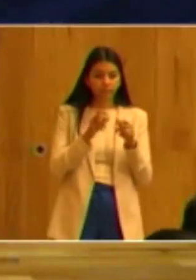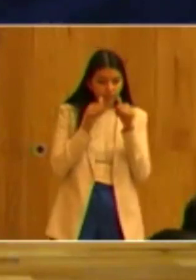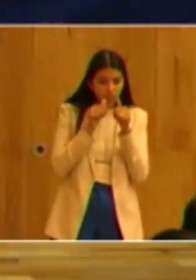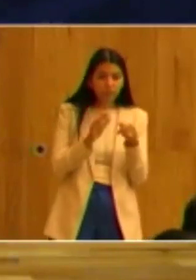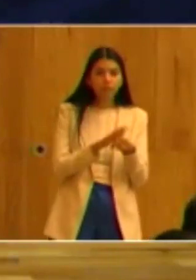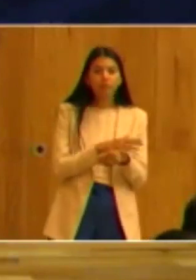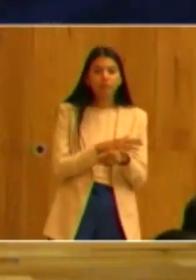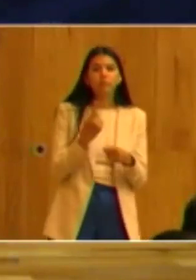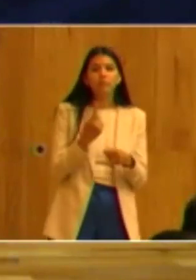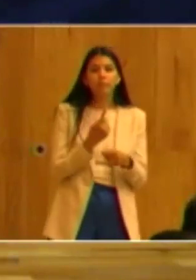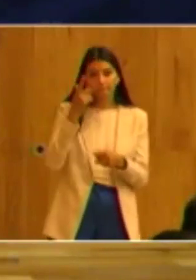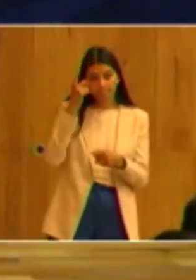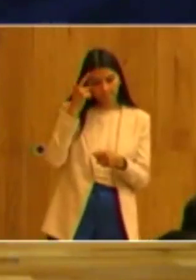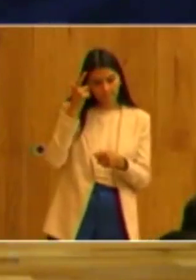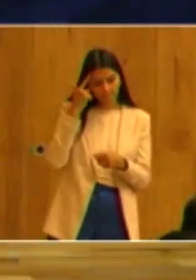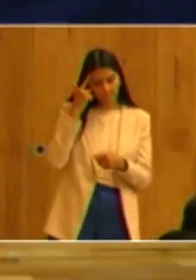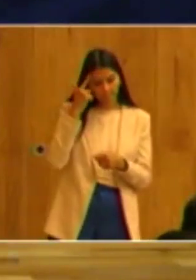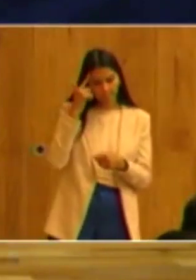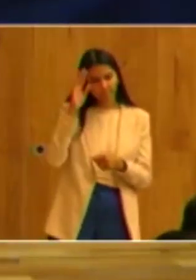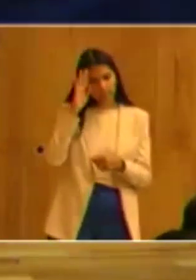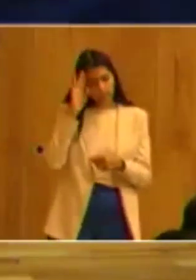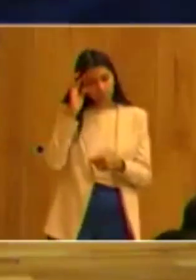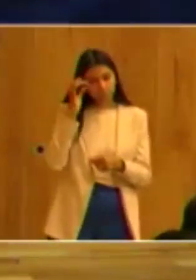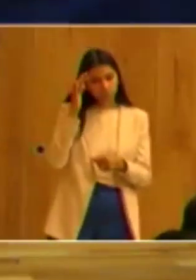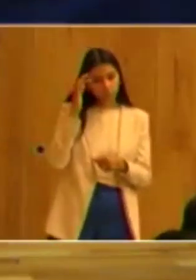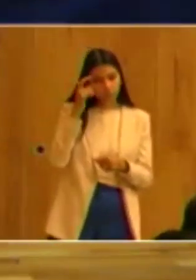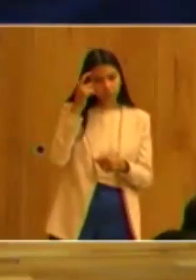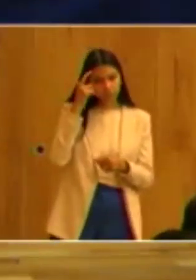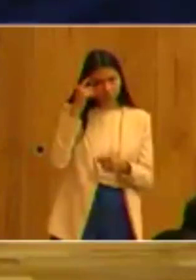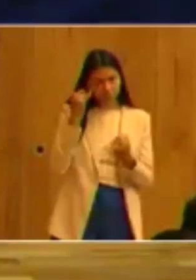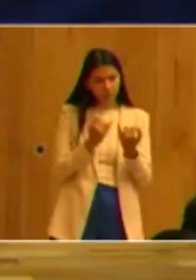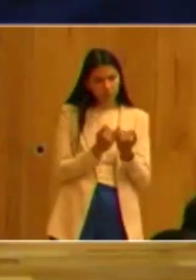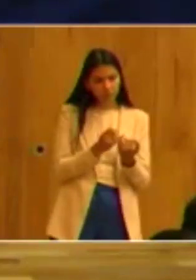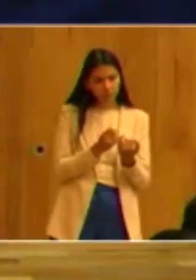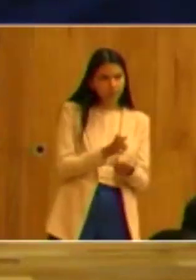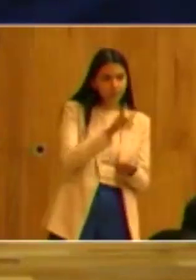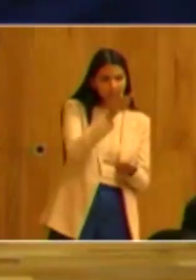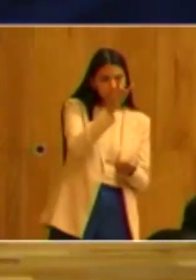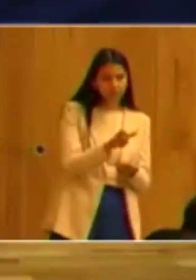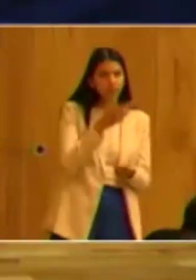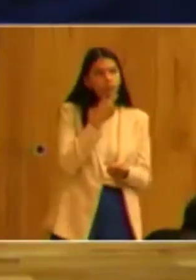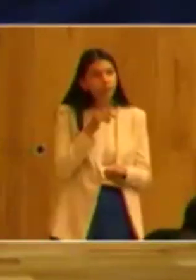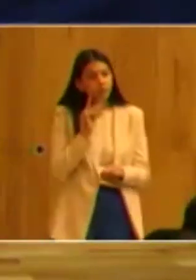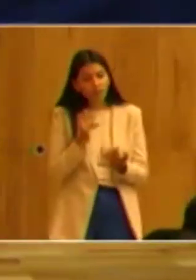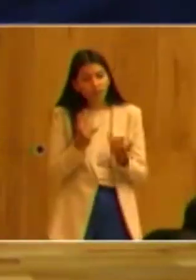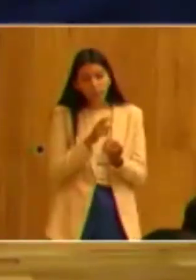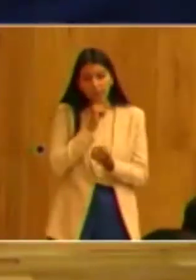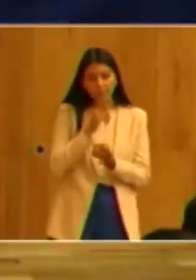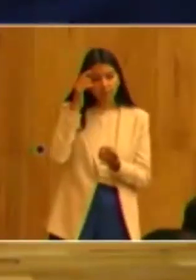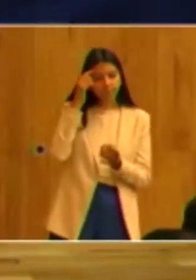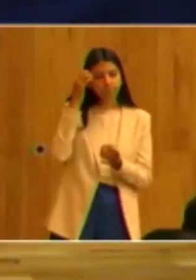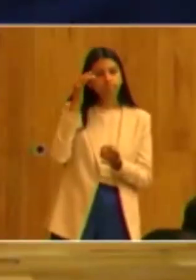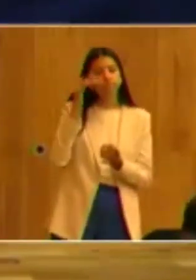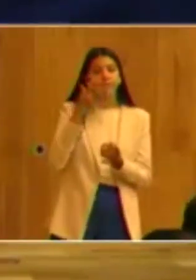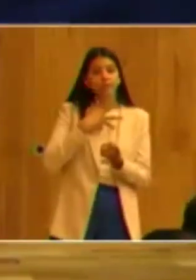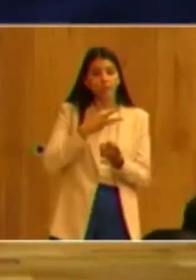nuestros sesgos cognitivos, no solo con los estereotipos, sino también con los sesgos que tenemos.